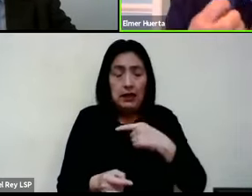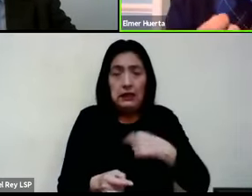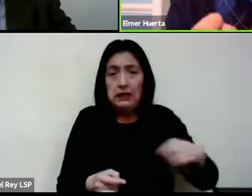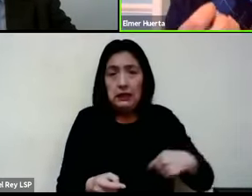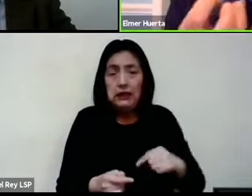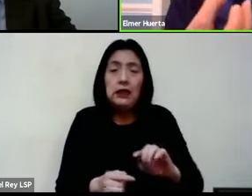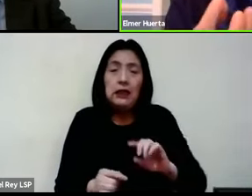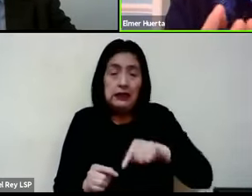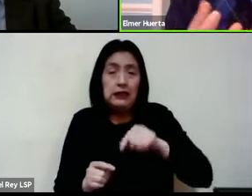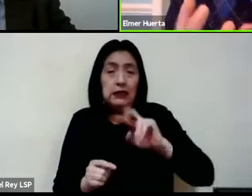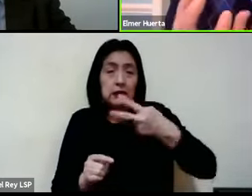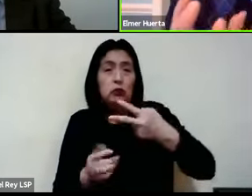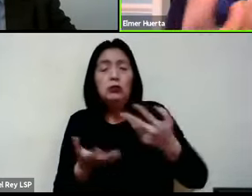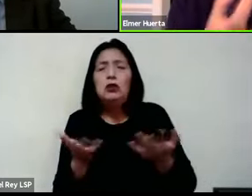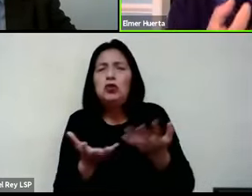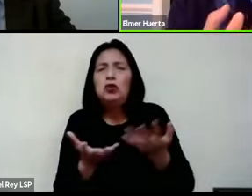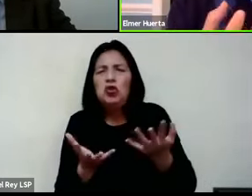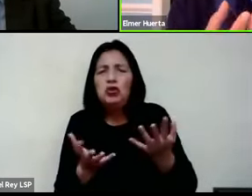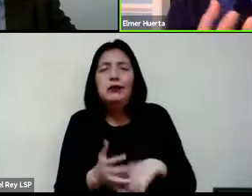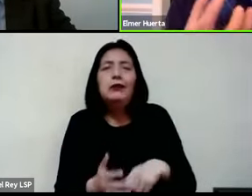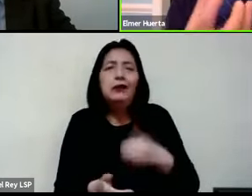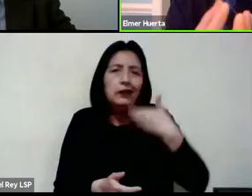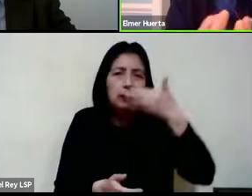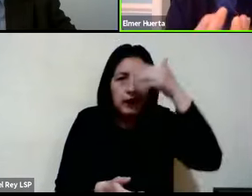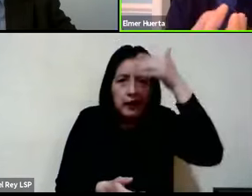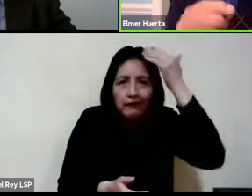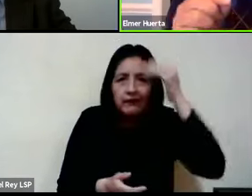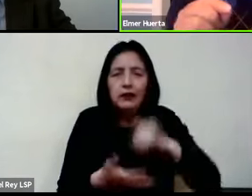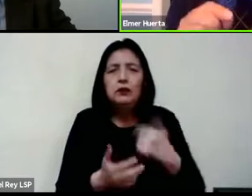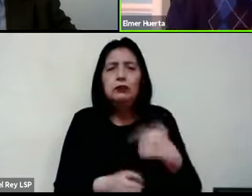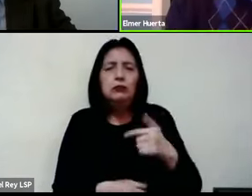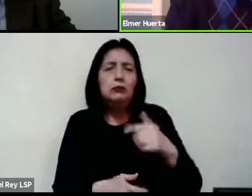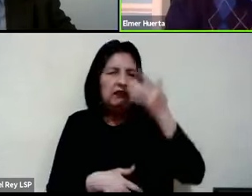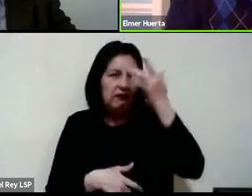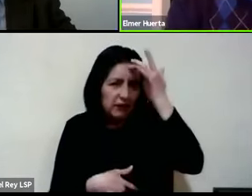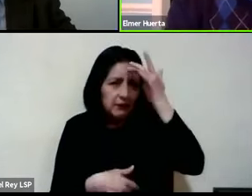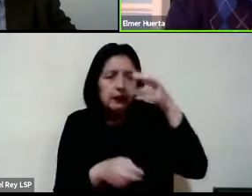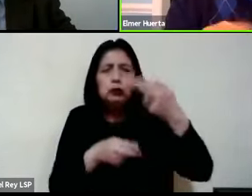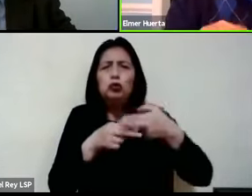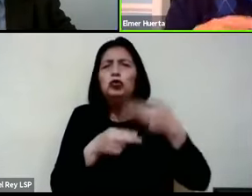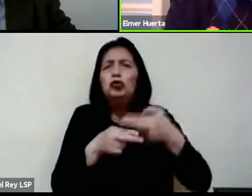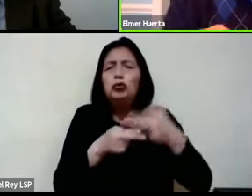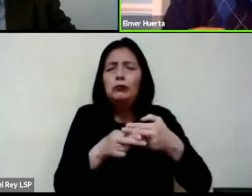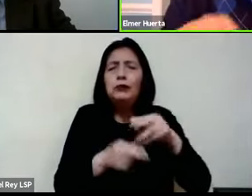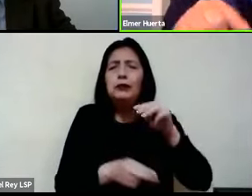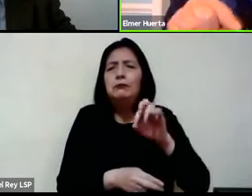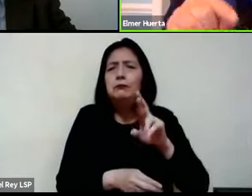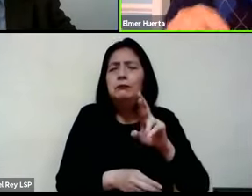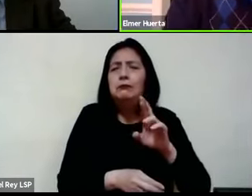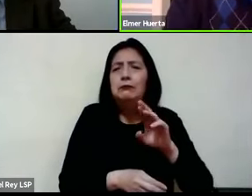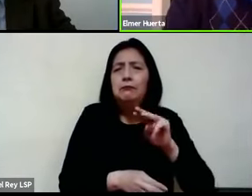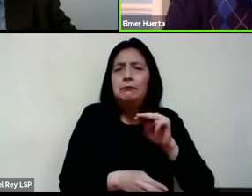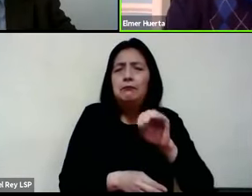segunda apareció en Arabia Saudita, una enfermedad que se denominó MERS, con